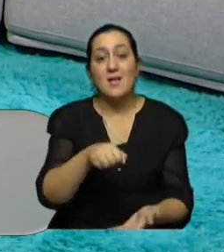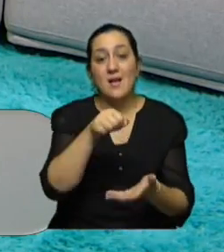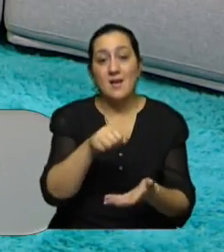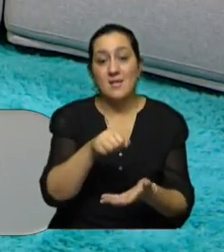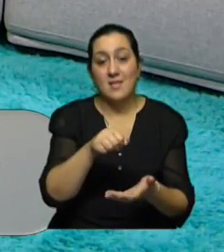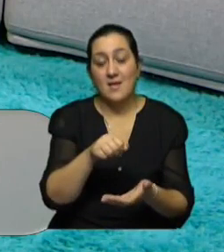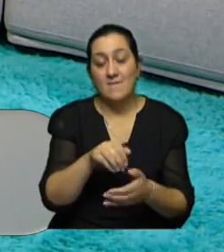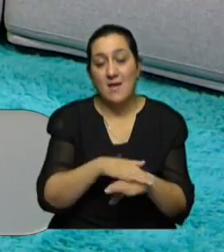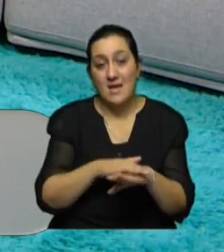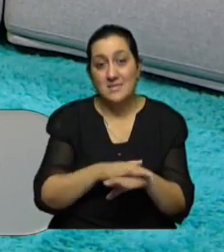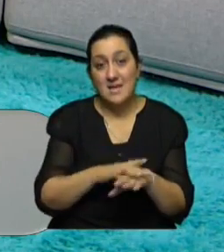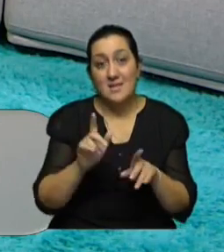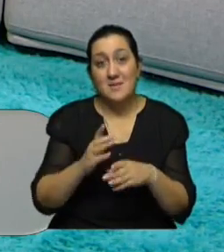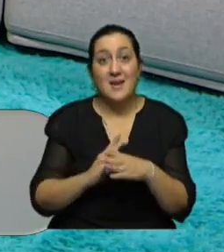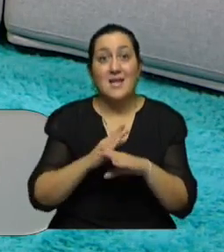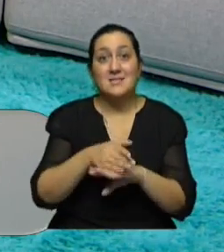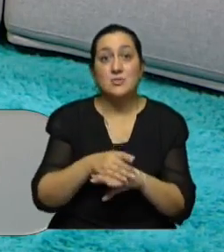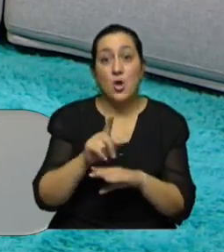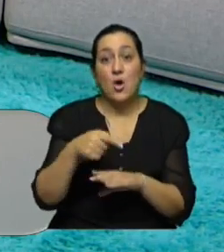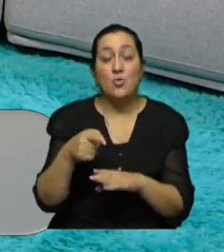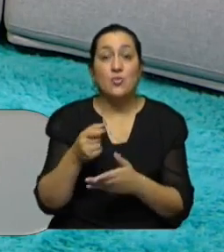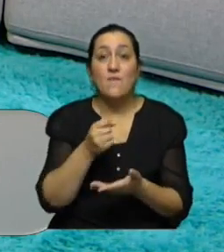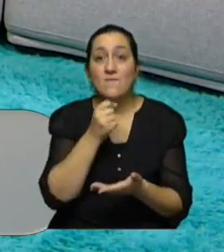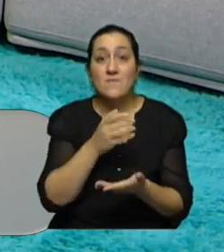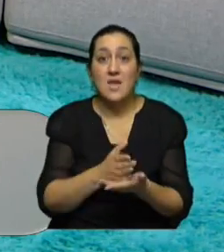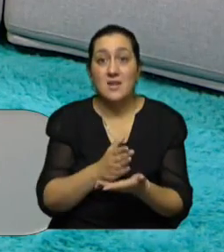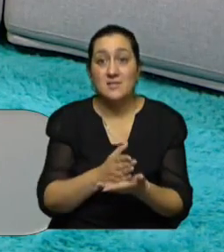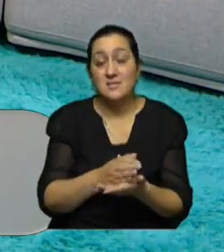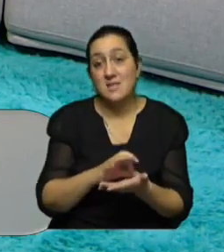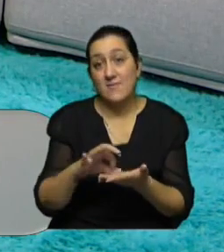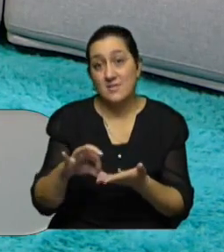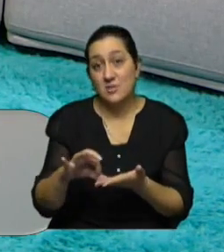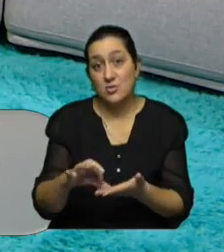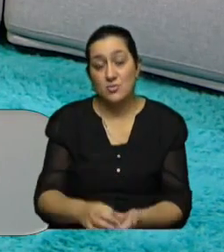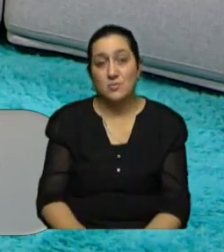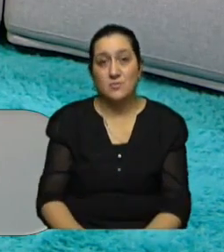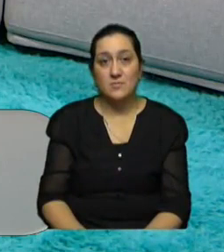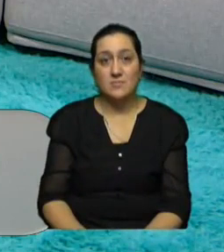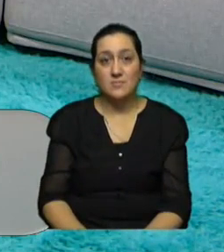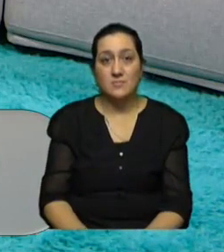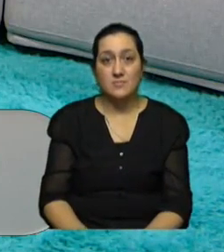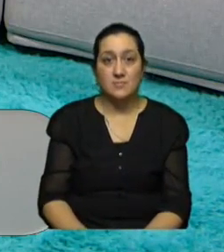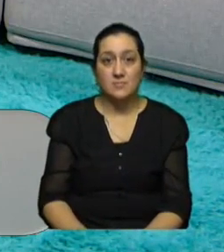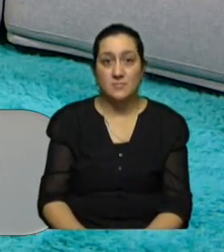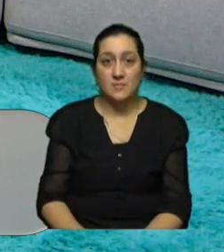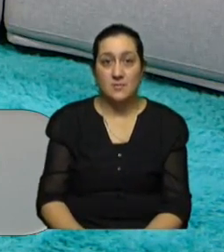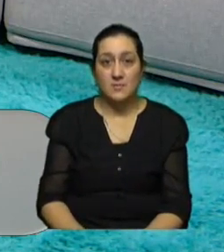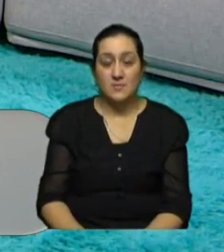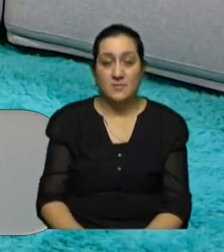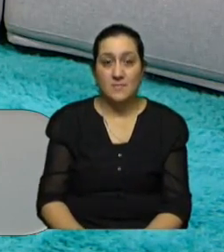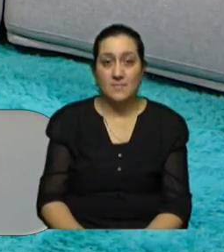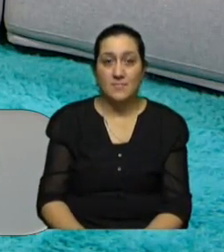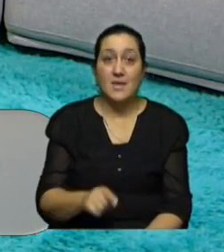sino también el acceso a otros bienes y servicios que hacen que las personas no sean pobres. Y sí, no, eso